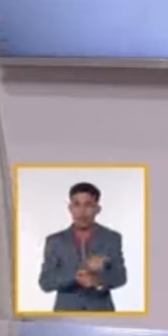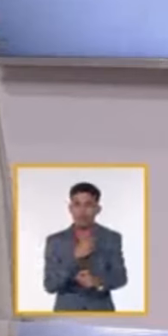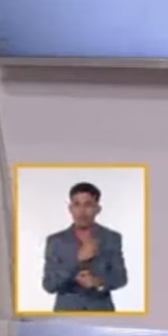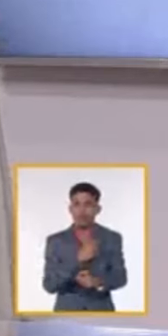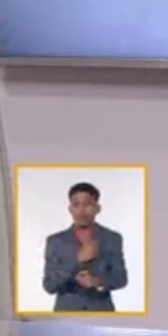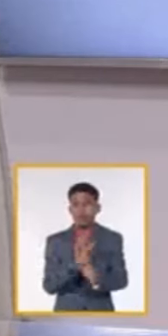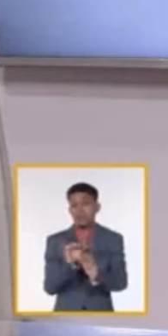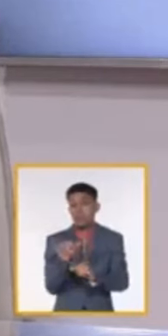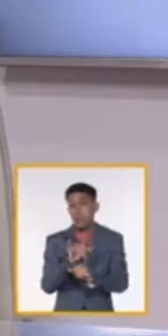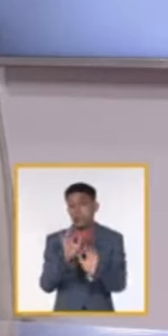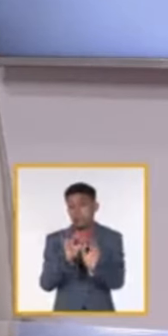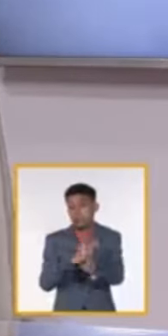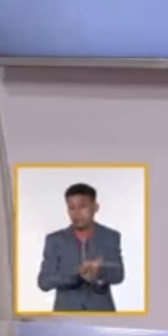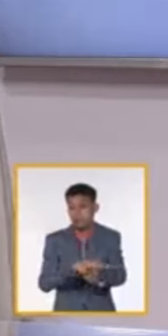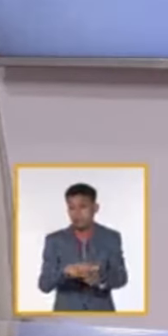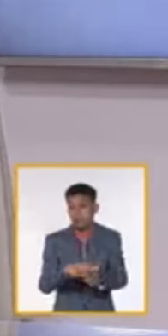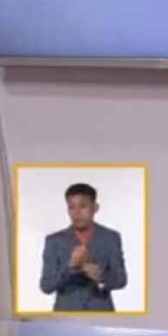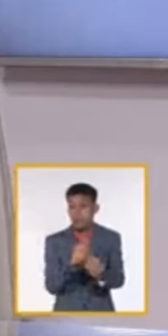Y creo que eso es lo que